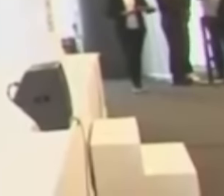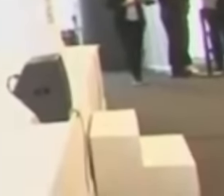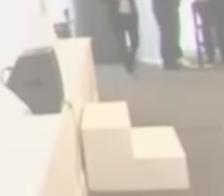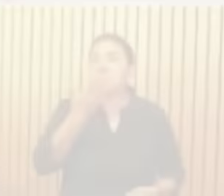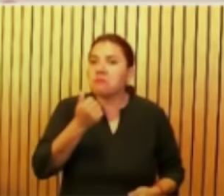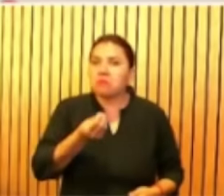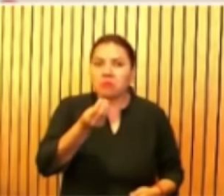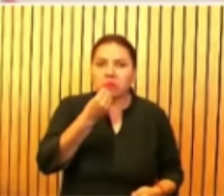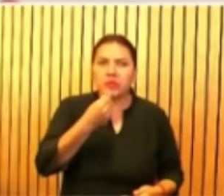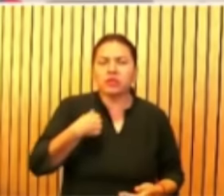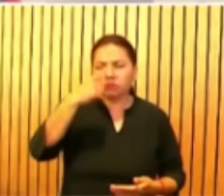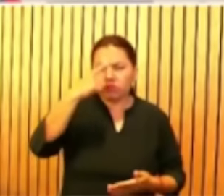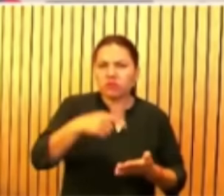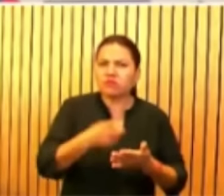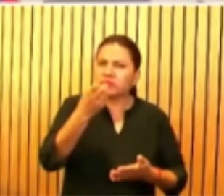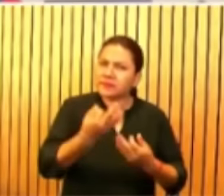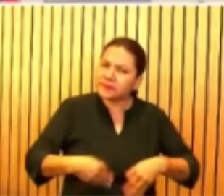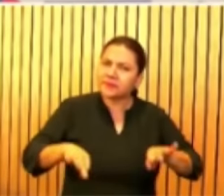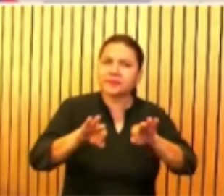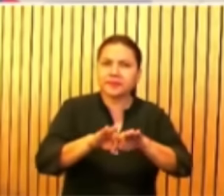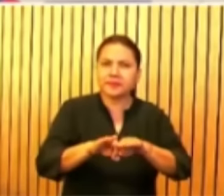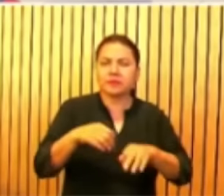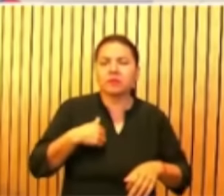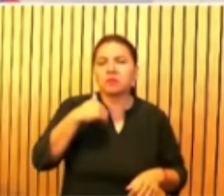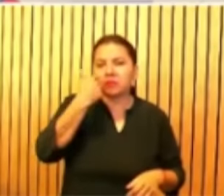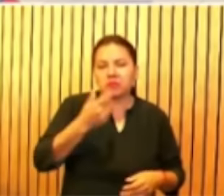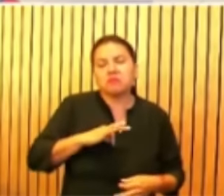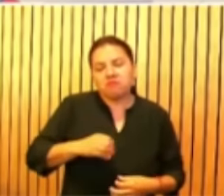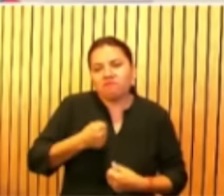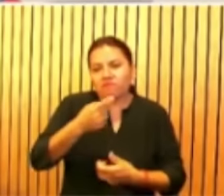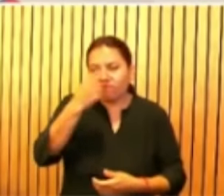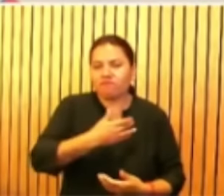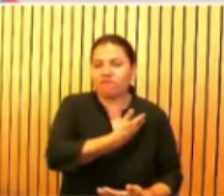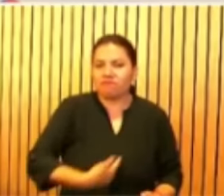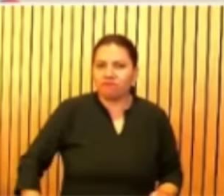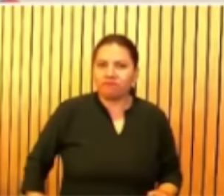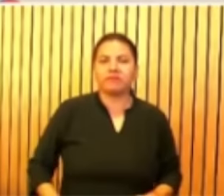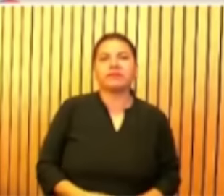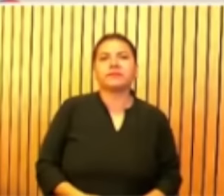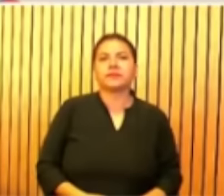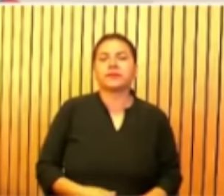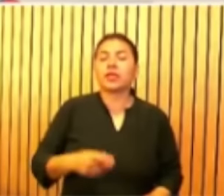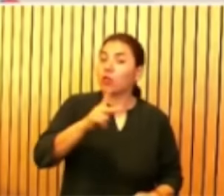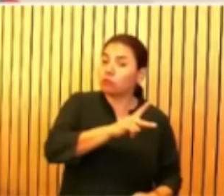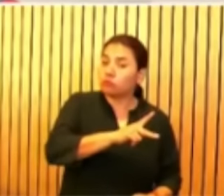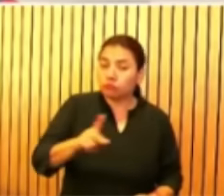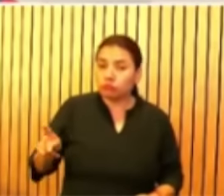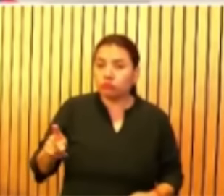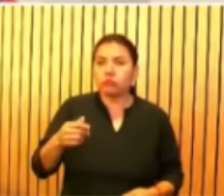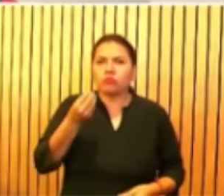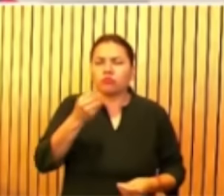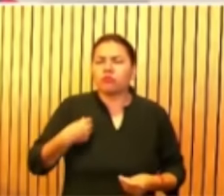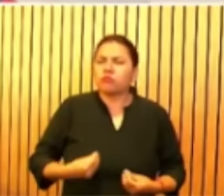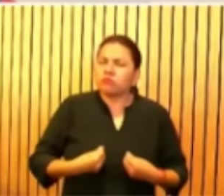actual gobierno. Creo que eso es lo más importante que yo quisiera hacer como presidenta. En todos los sentidos, a lo